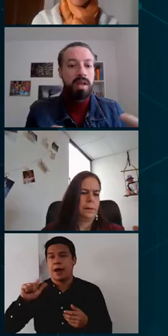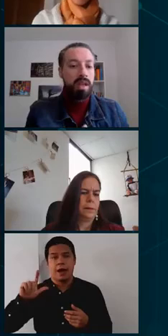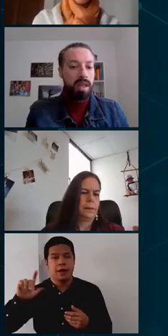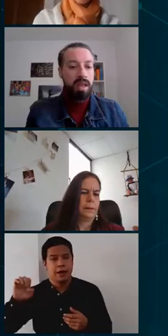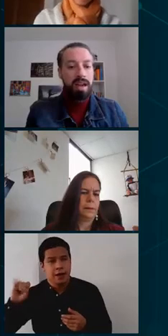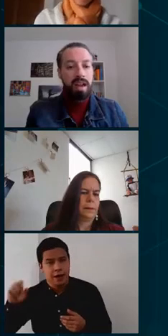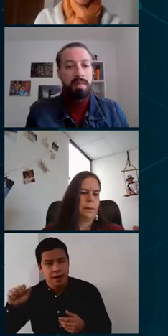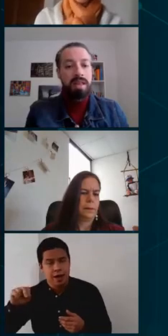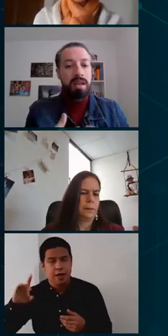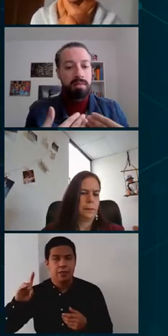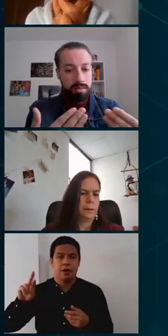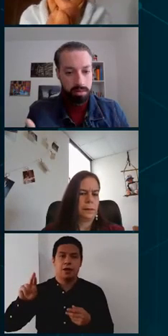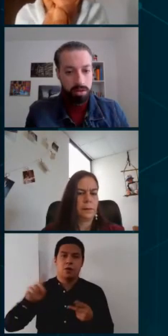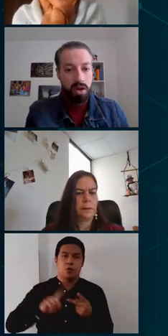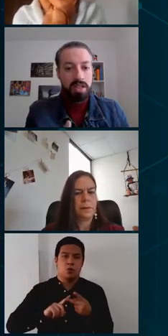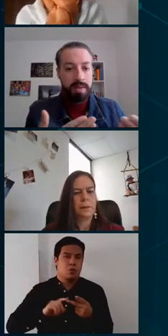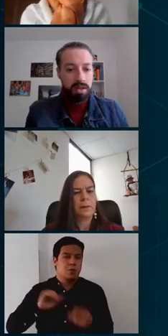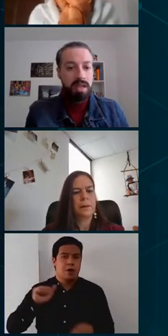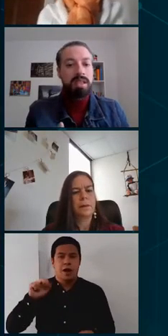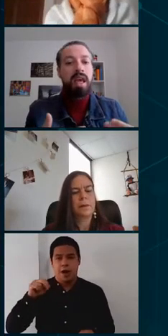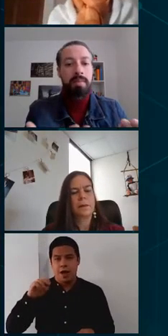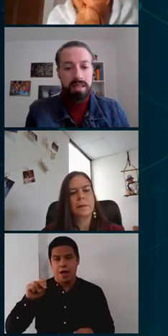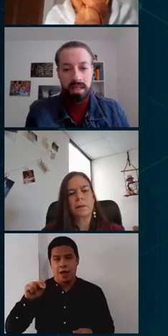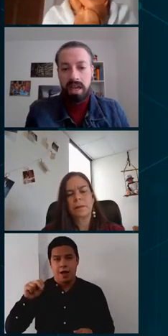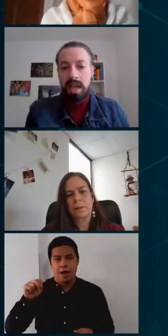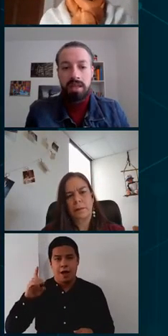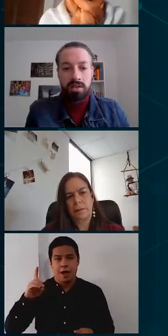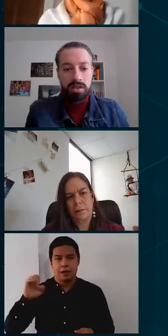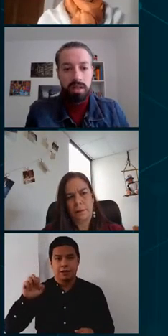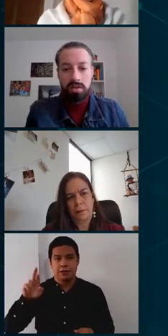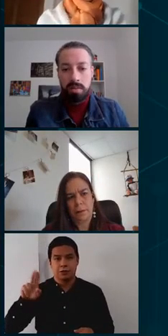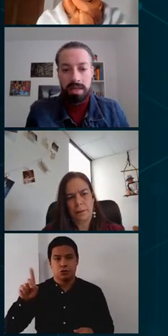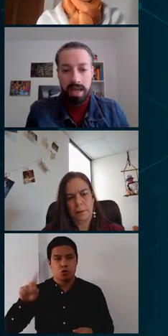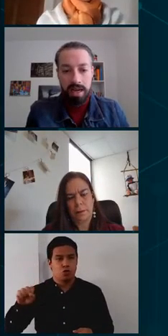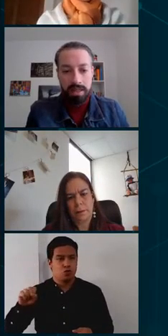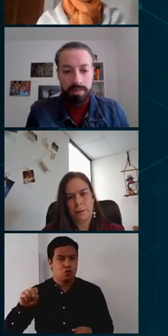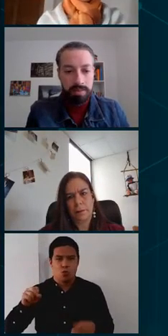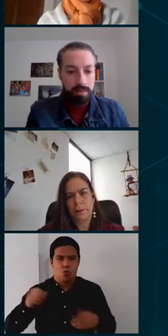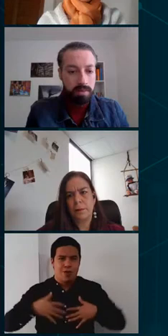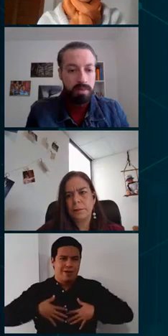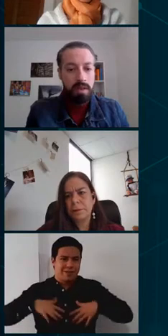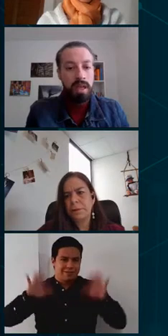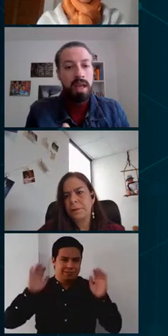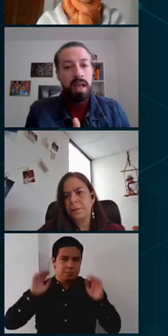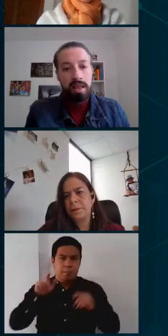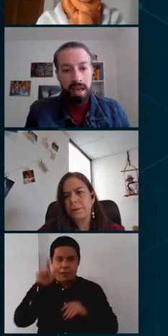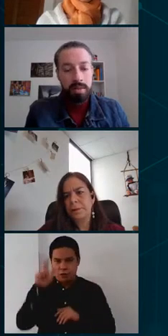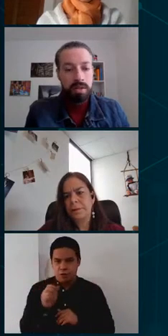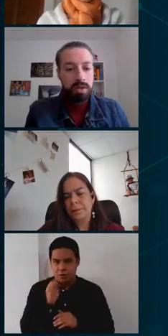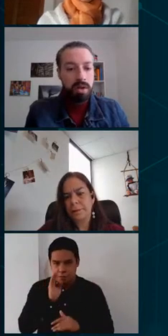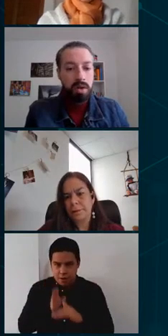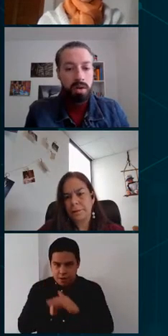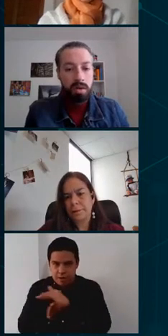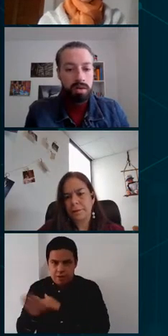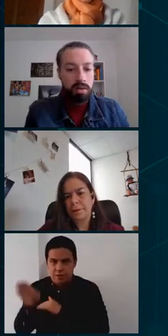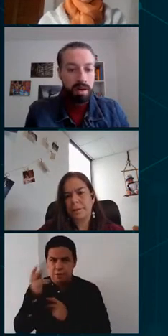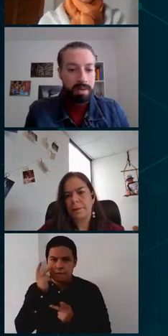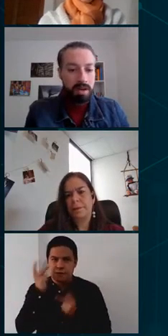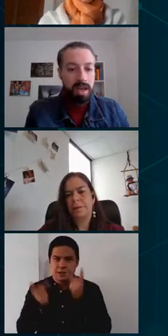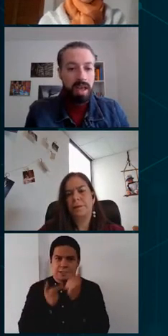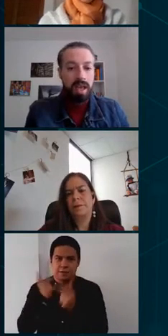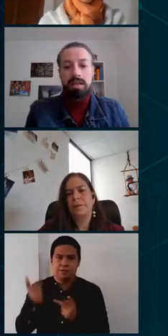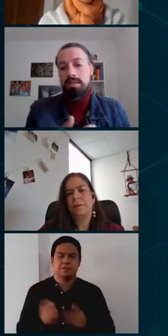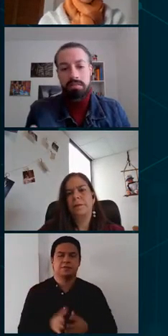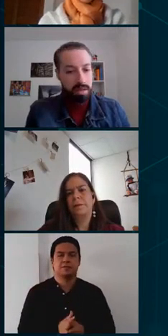Anderson, que realmente son las personas que visitan esos centros comerciales. Tenemos